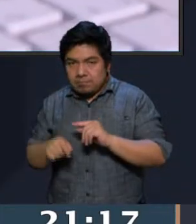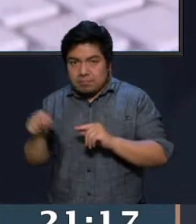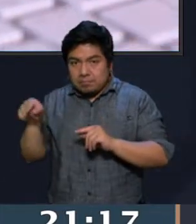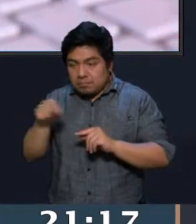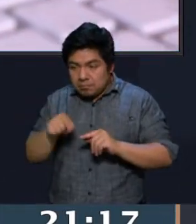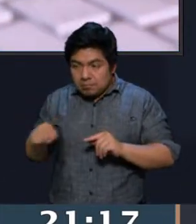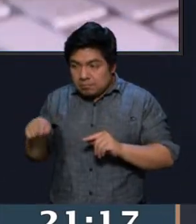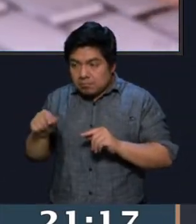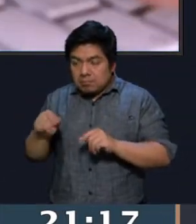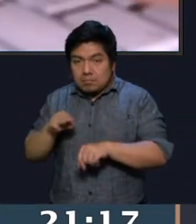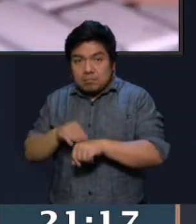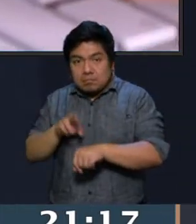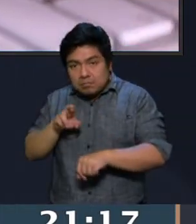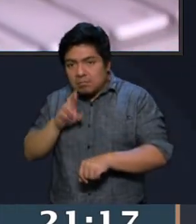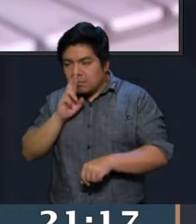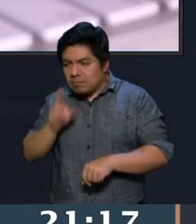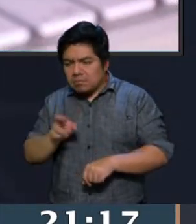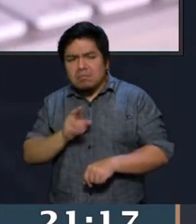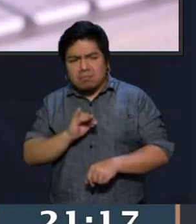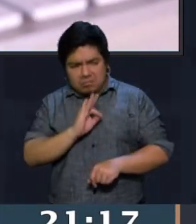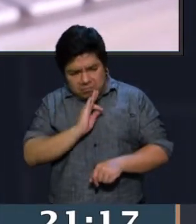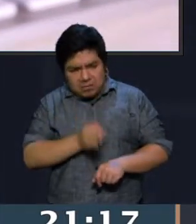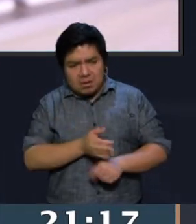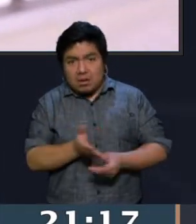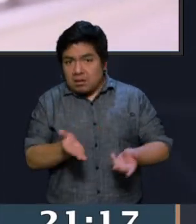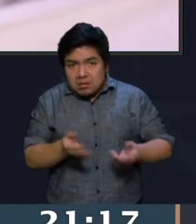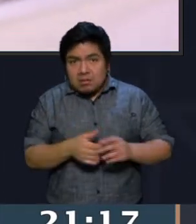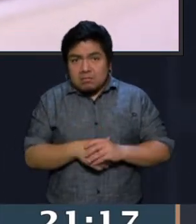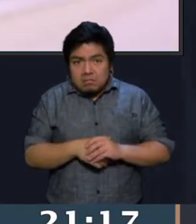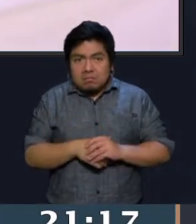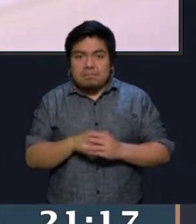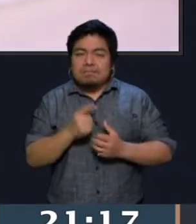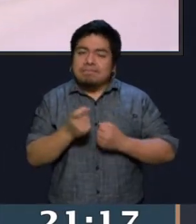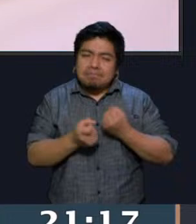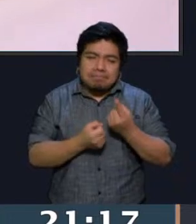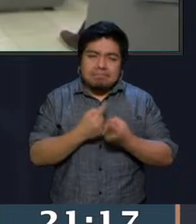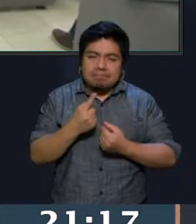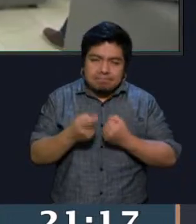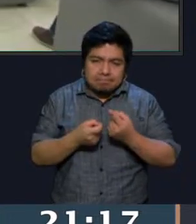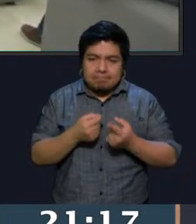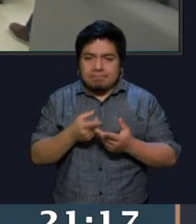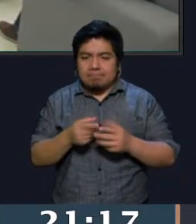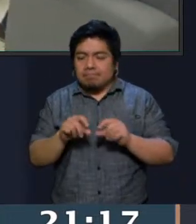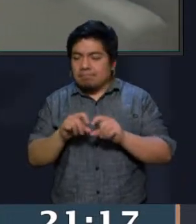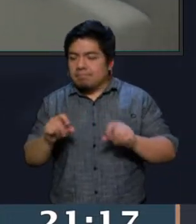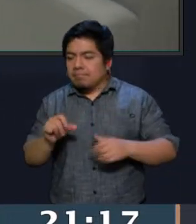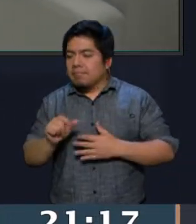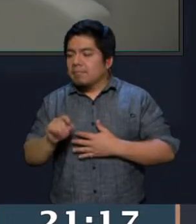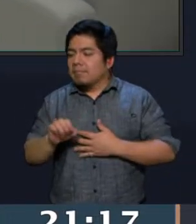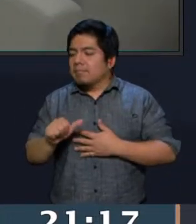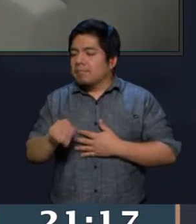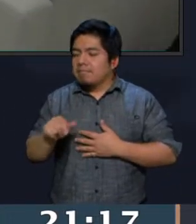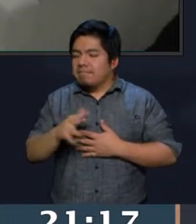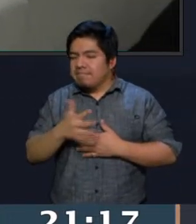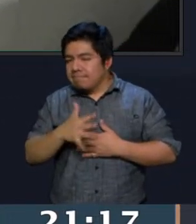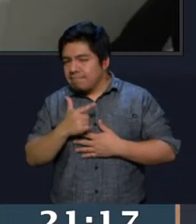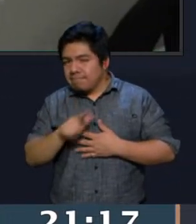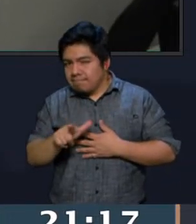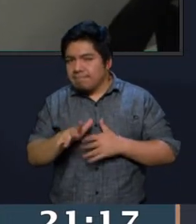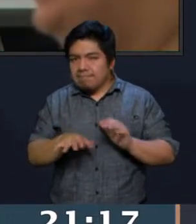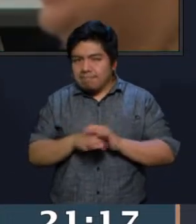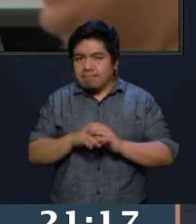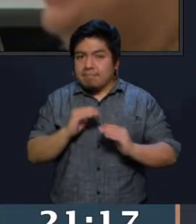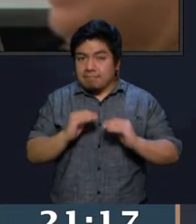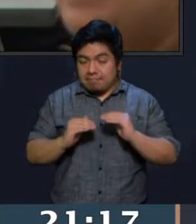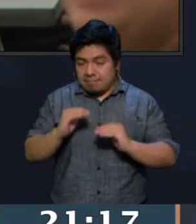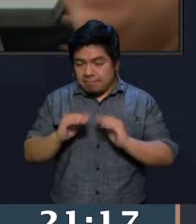mayoría importante es la que te responde que está a favor de ellos. Hay otro estudio que a mí me gusta mucho citar de Alice Crosser que muestra que en la